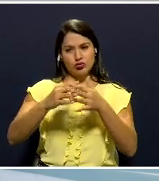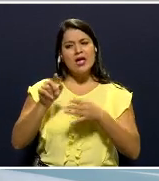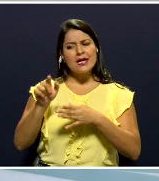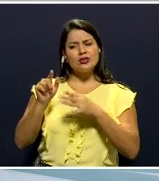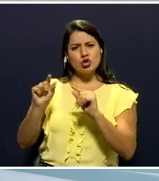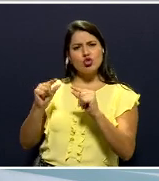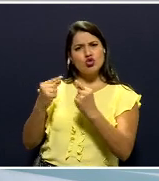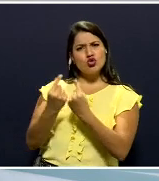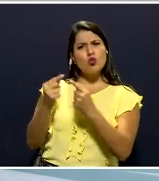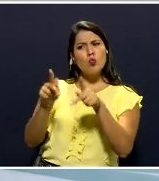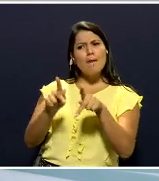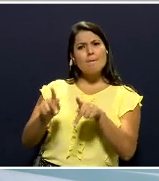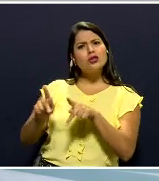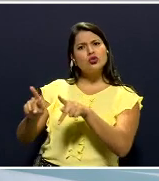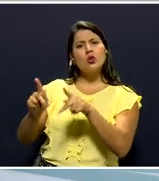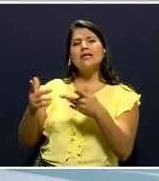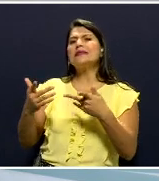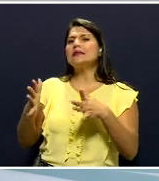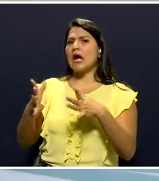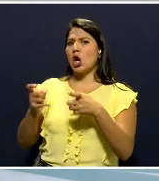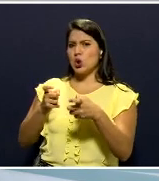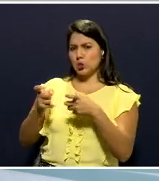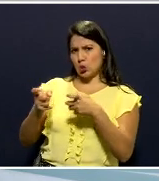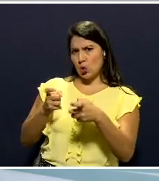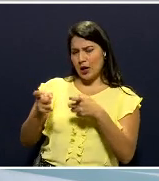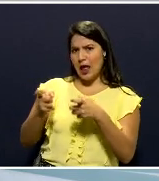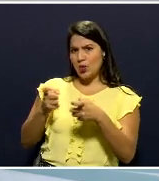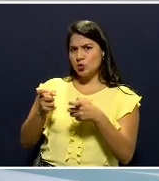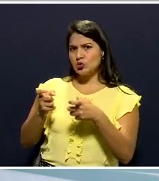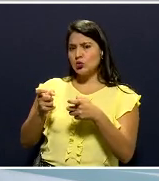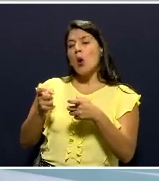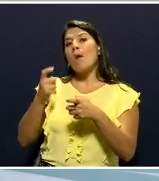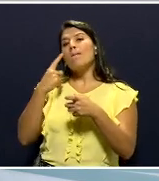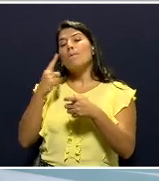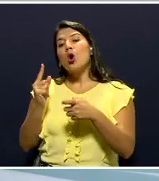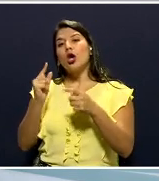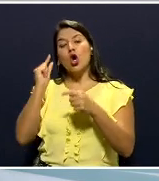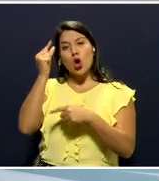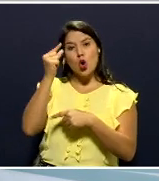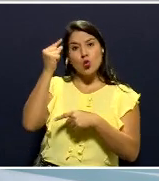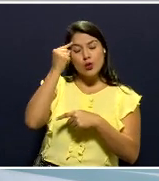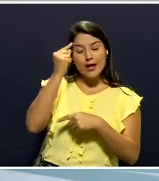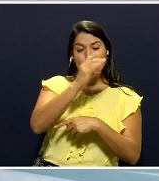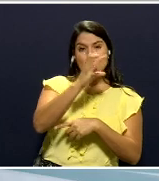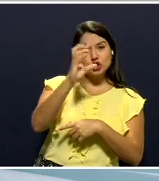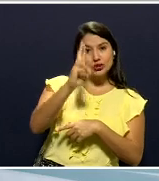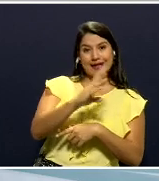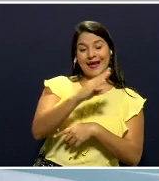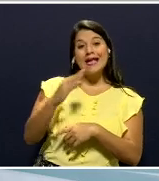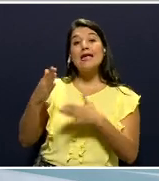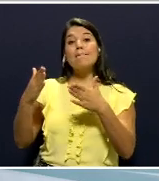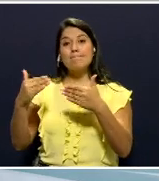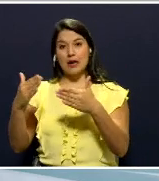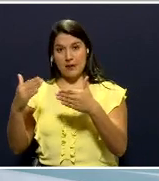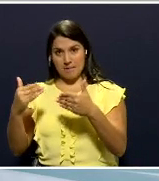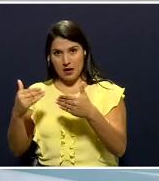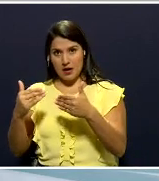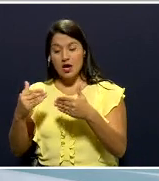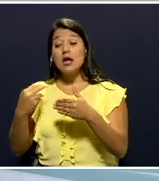Rica. Su salud fue revisada por la Cruz Roja y se les entregó un permiso temporal de